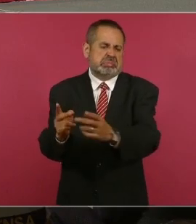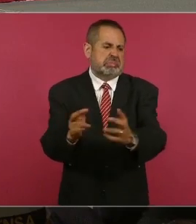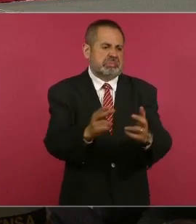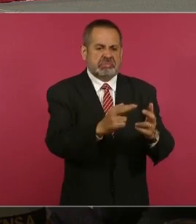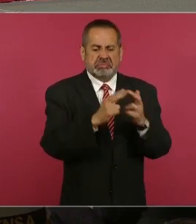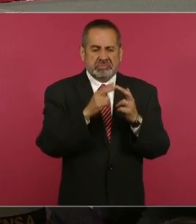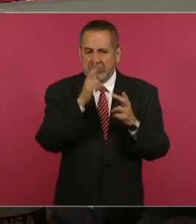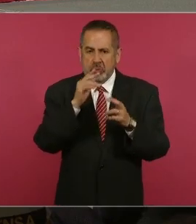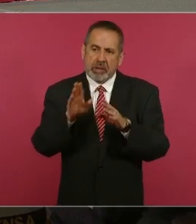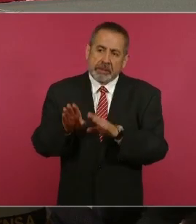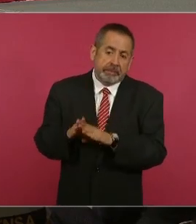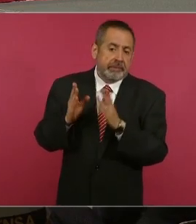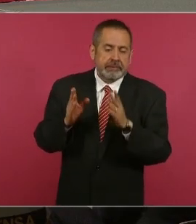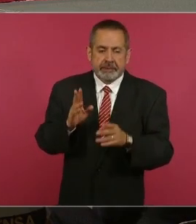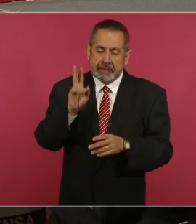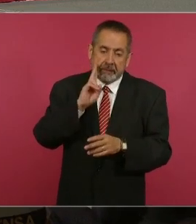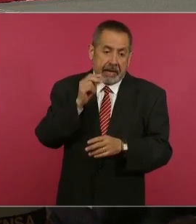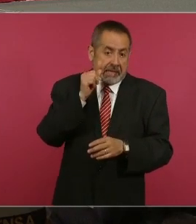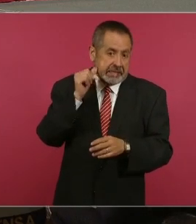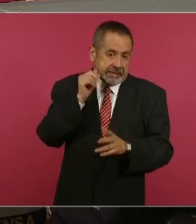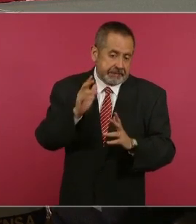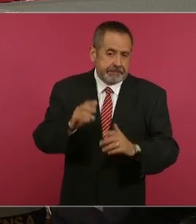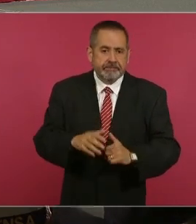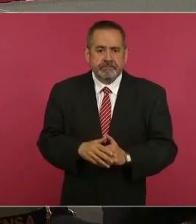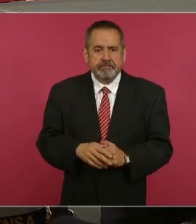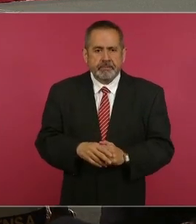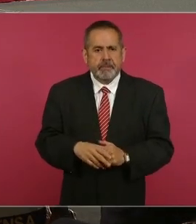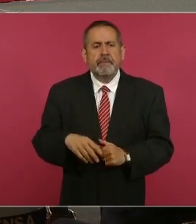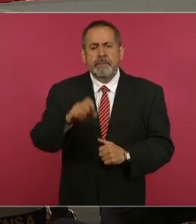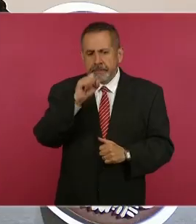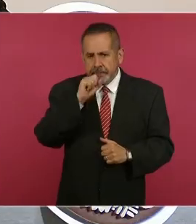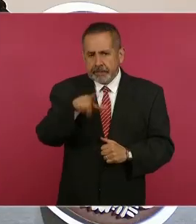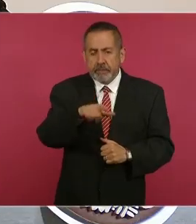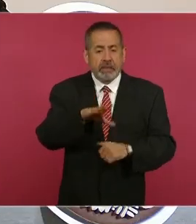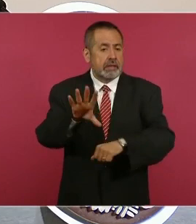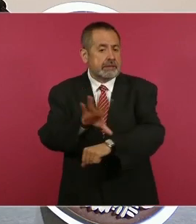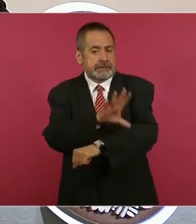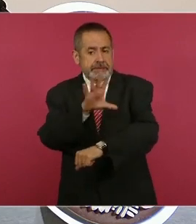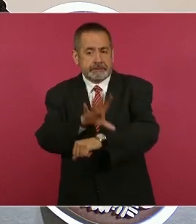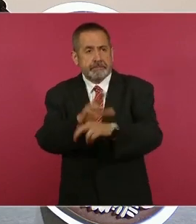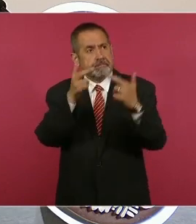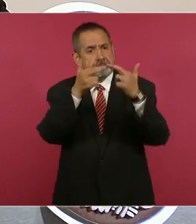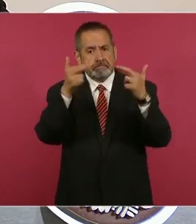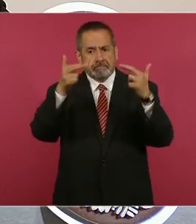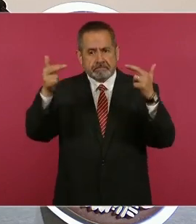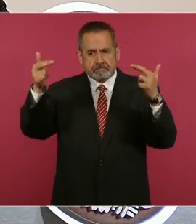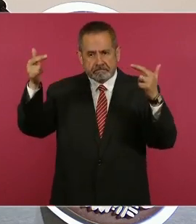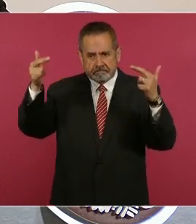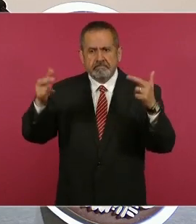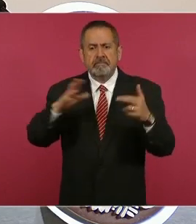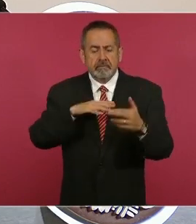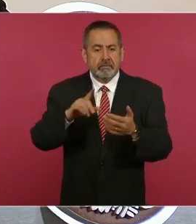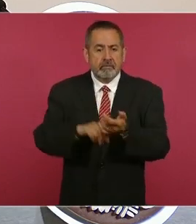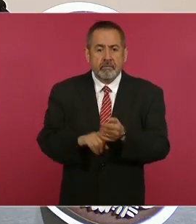su desbloqueo. También las afectaciones en el sector eléctrico, en donde